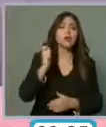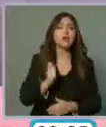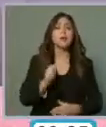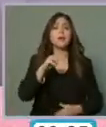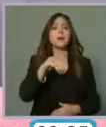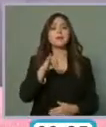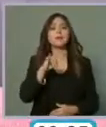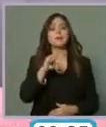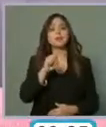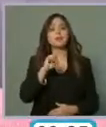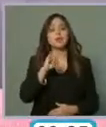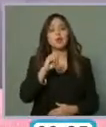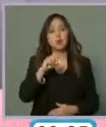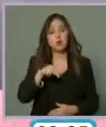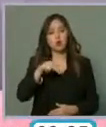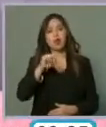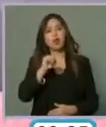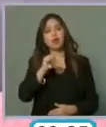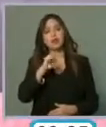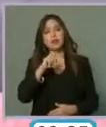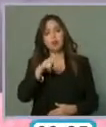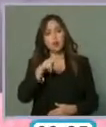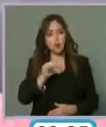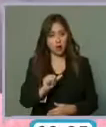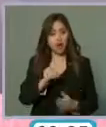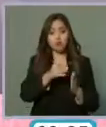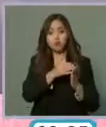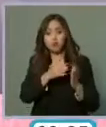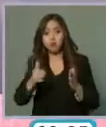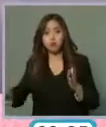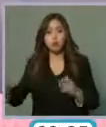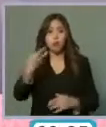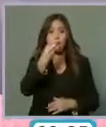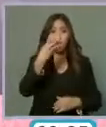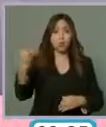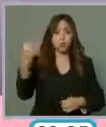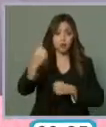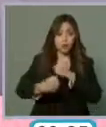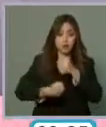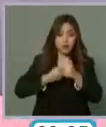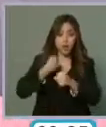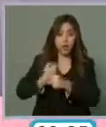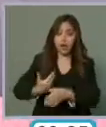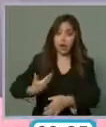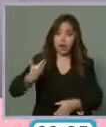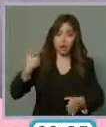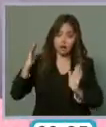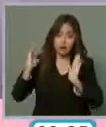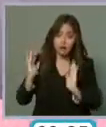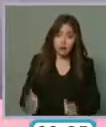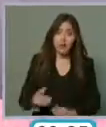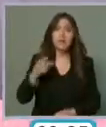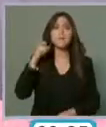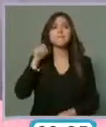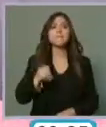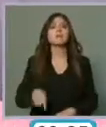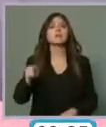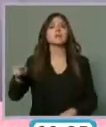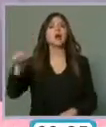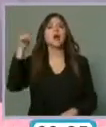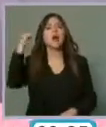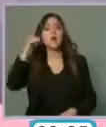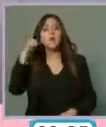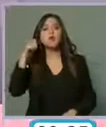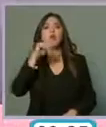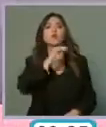que es famosa, acaba de cumplir 400 años de este hecho, y ha habido varios eventos en Acapulco. Ahorita platicaremos un